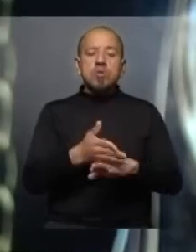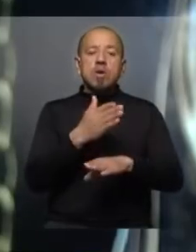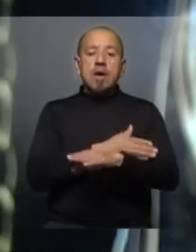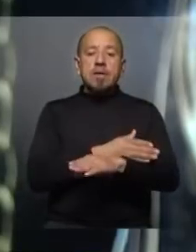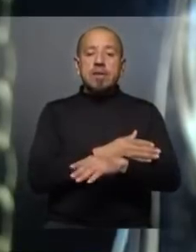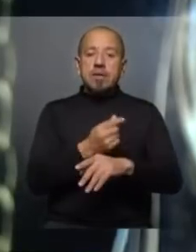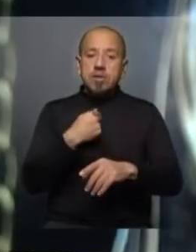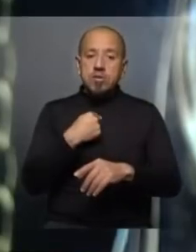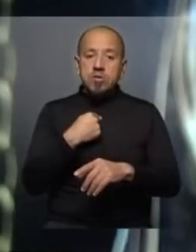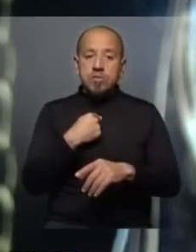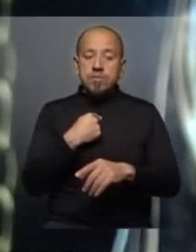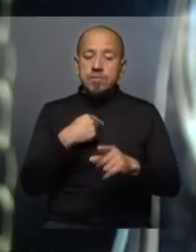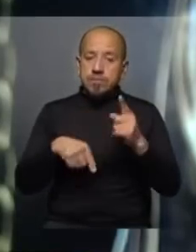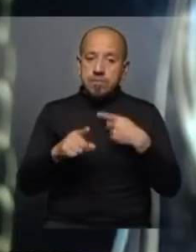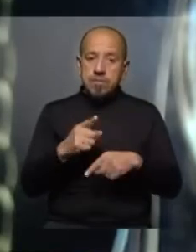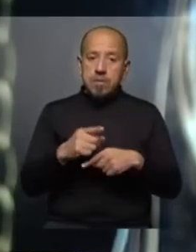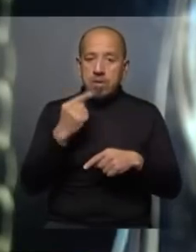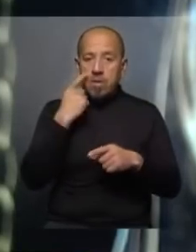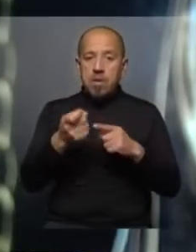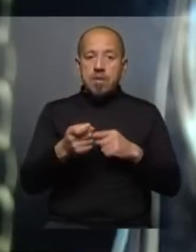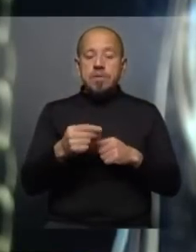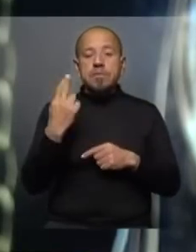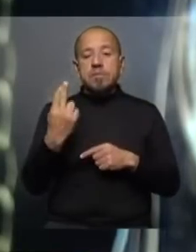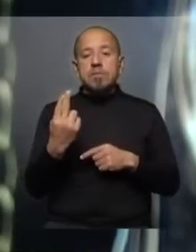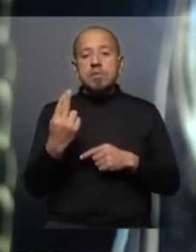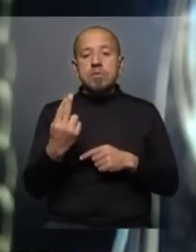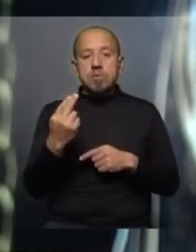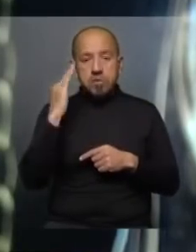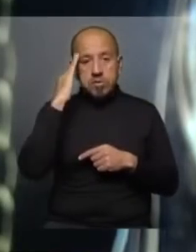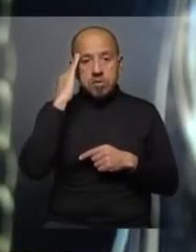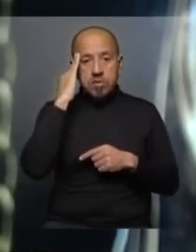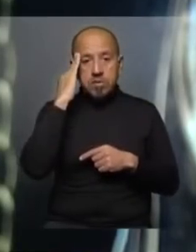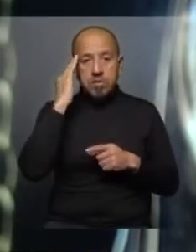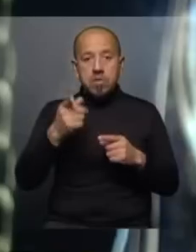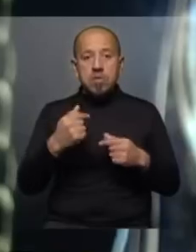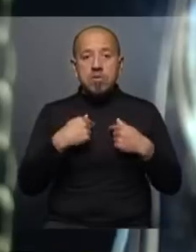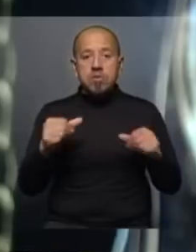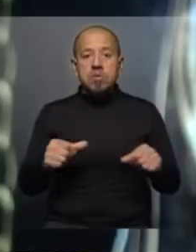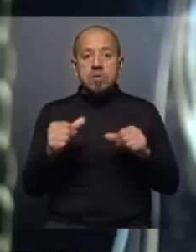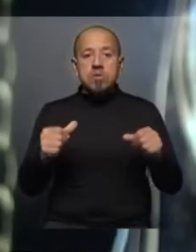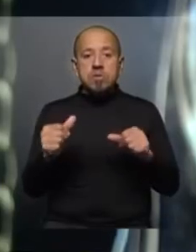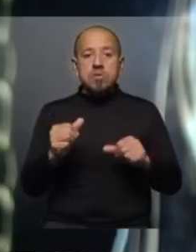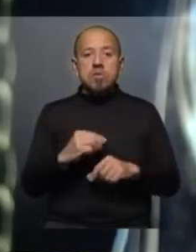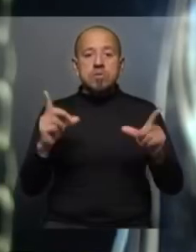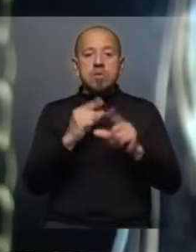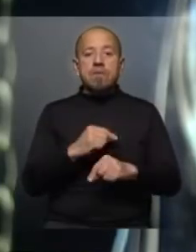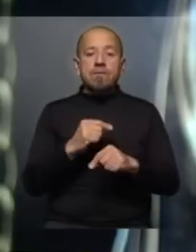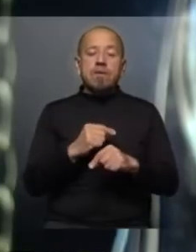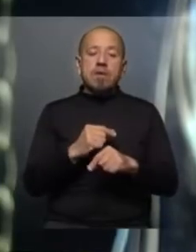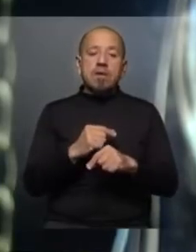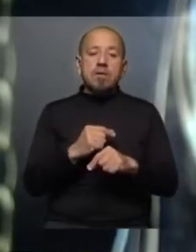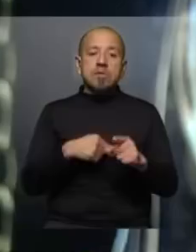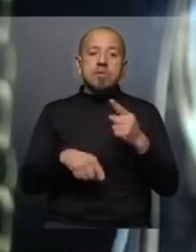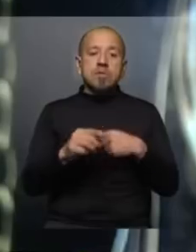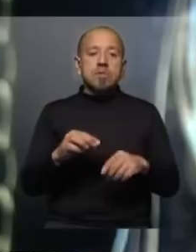designación y previo a que se votara la beña sabía perfectamente qué iba a ser yo el día que me fuera de la fiscalía es